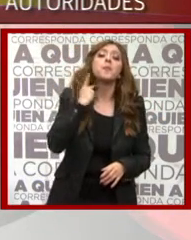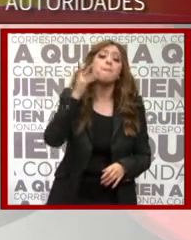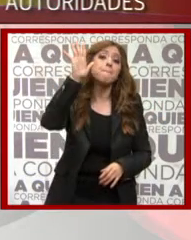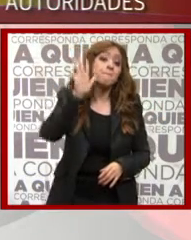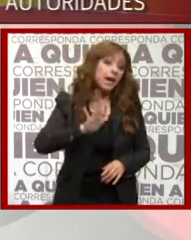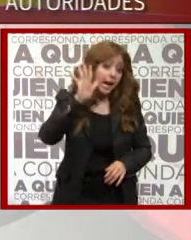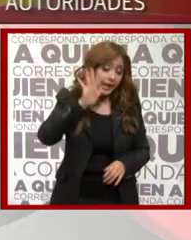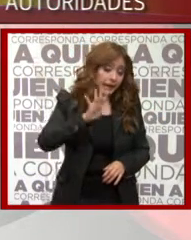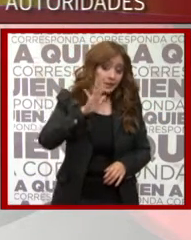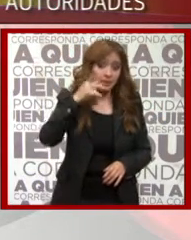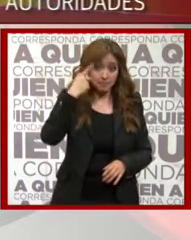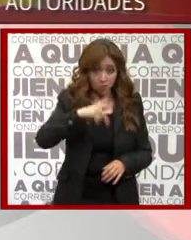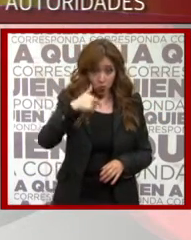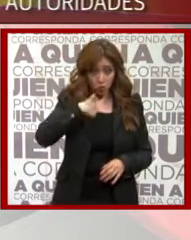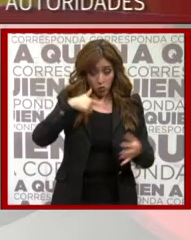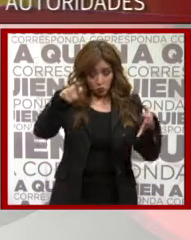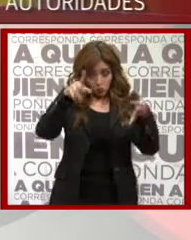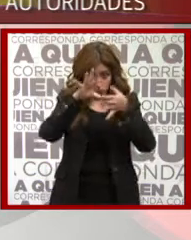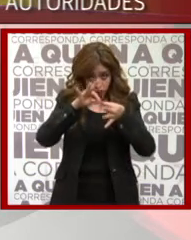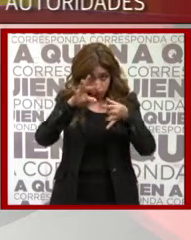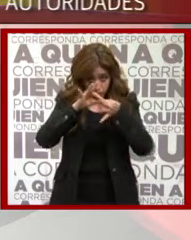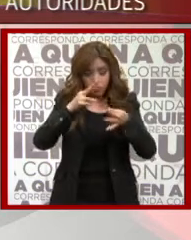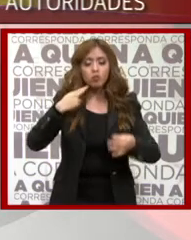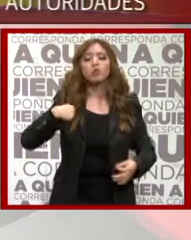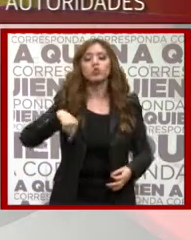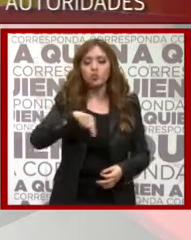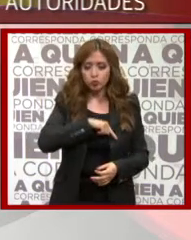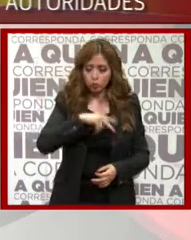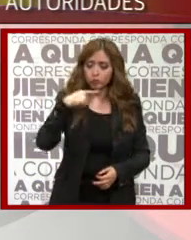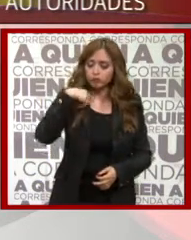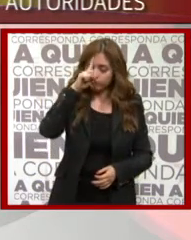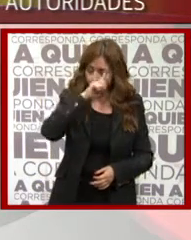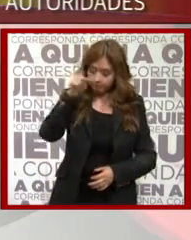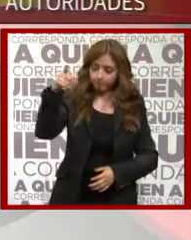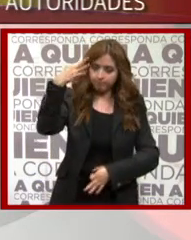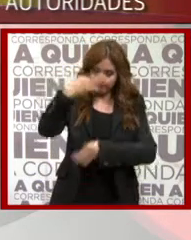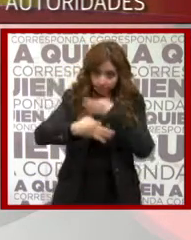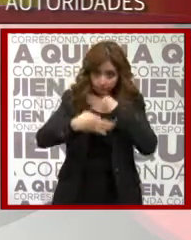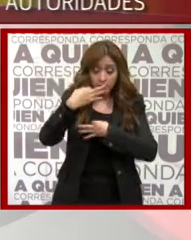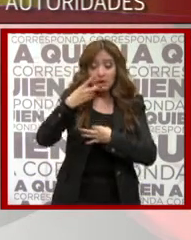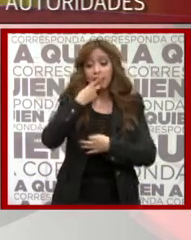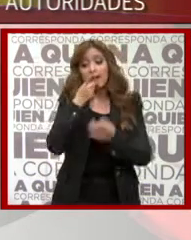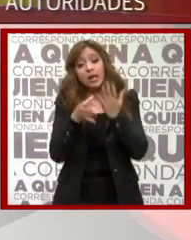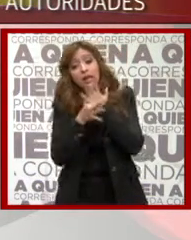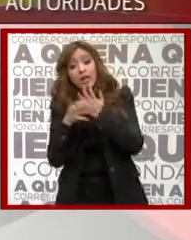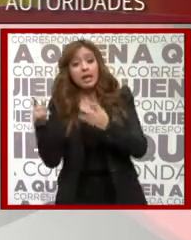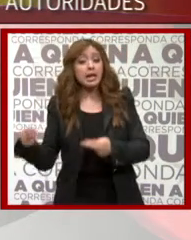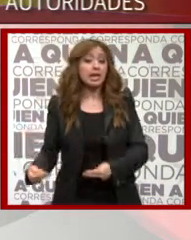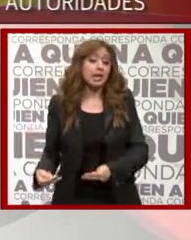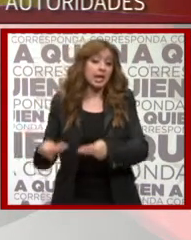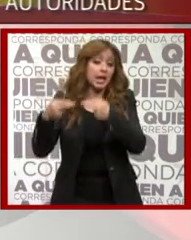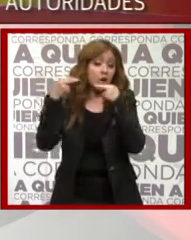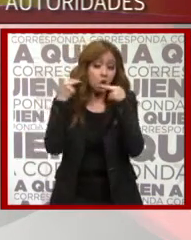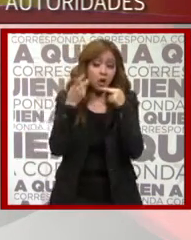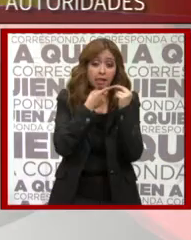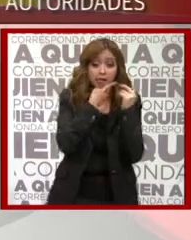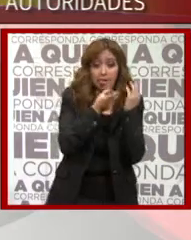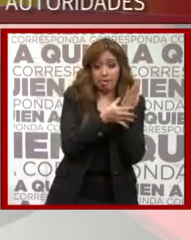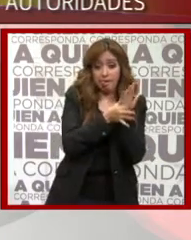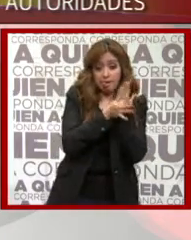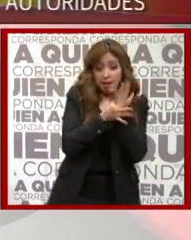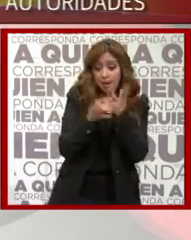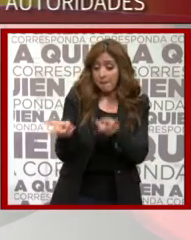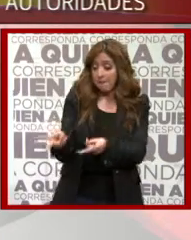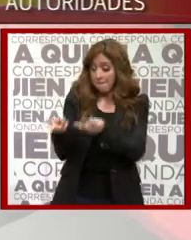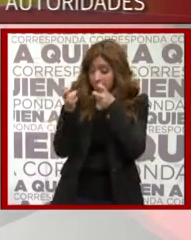cumplir, pero lo que sí te puedo decir es, vamos a buscar la orientación jurídica, a ver si no nos salen con que es una de esas empresas que aparecen, se roban